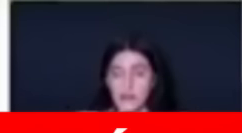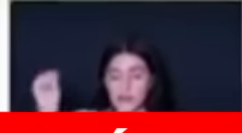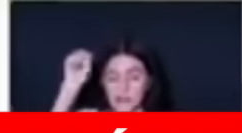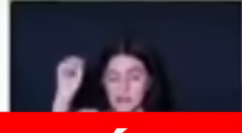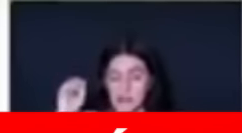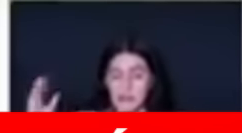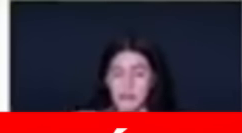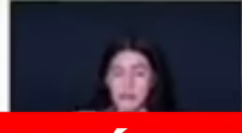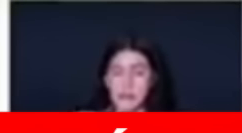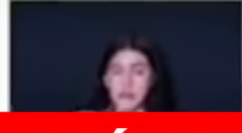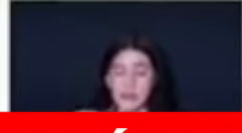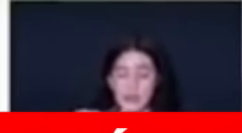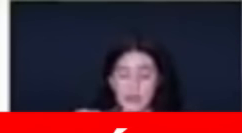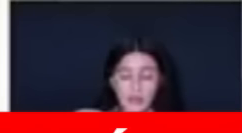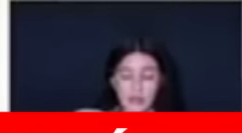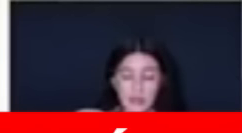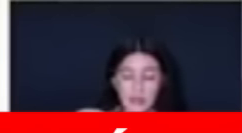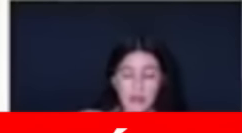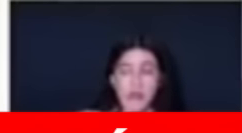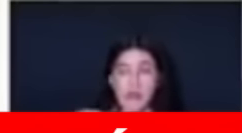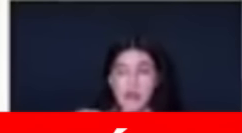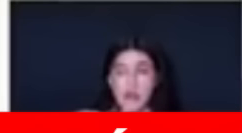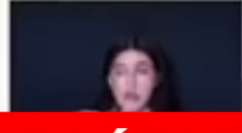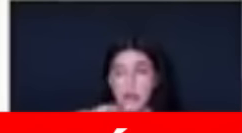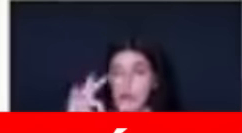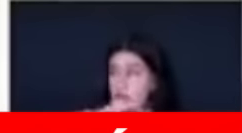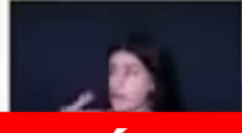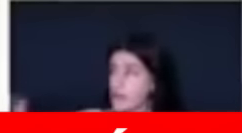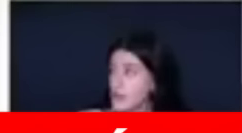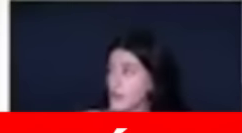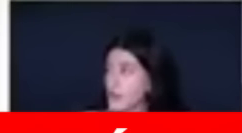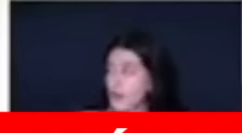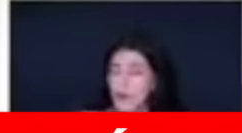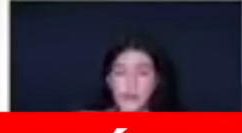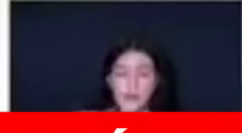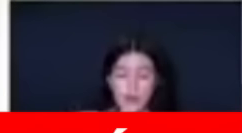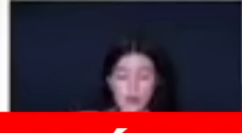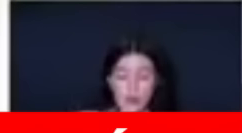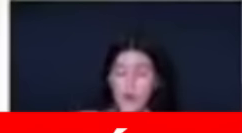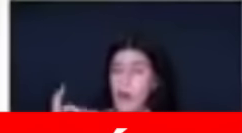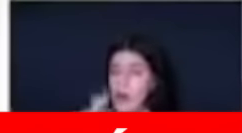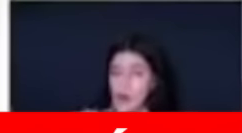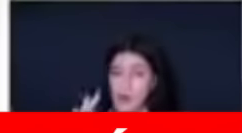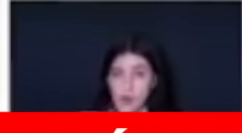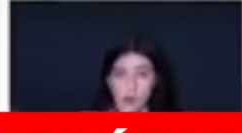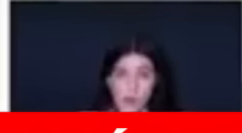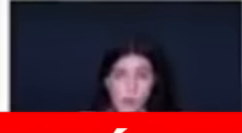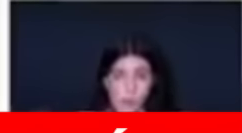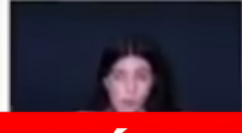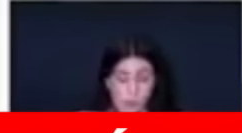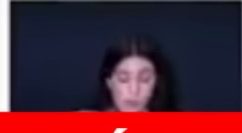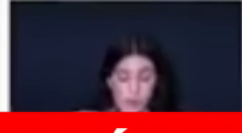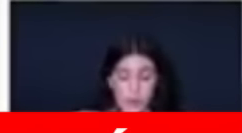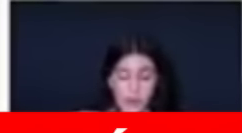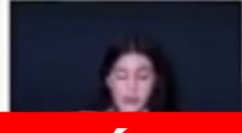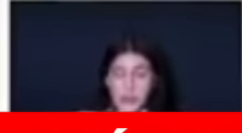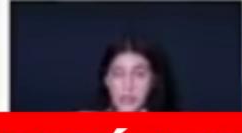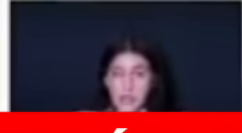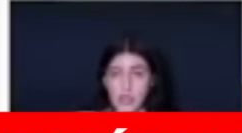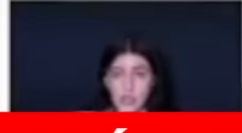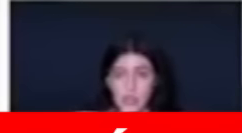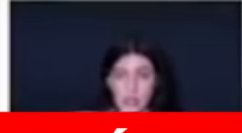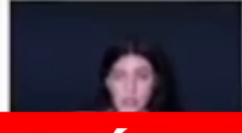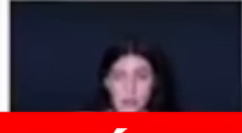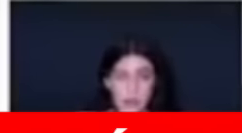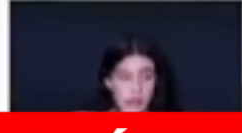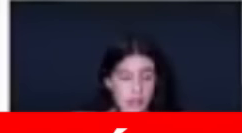el gobernante que llegó al poder lo hizo con los votos que el cártel le entregó. Y el